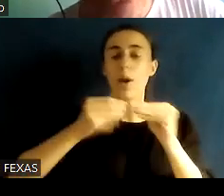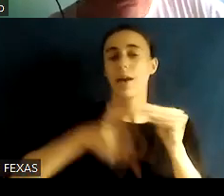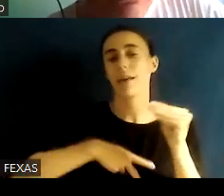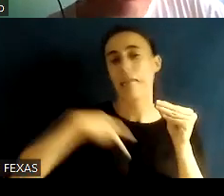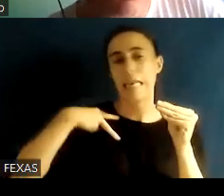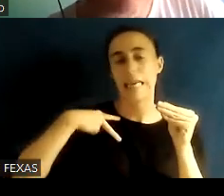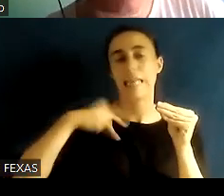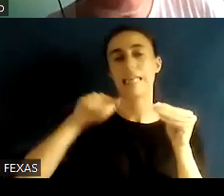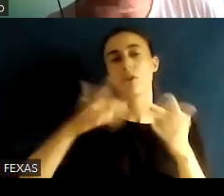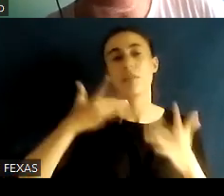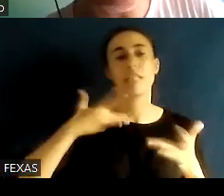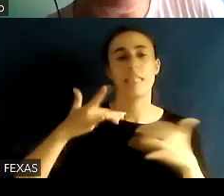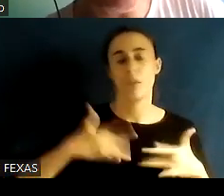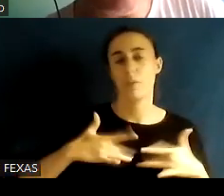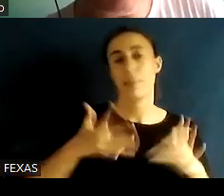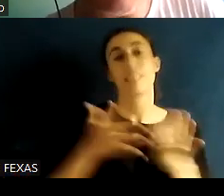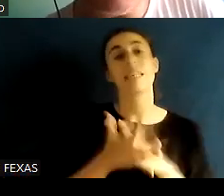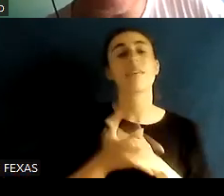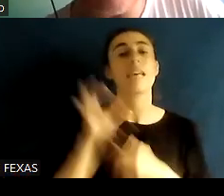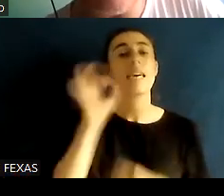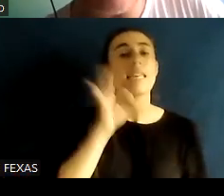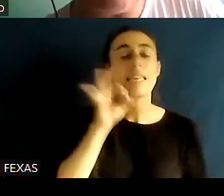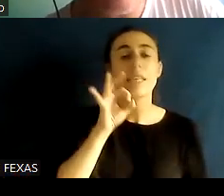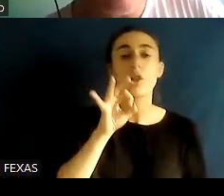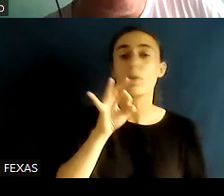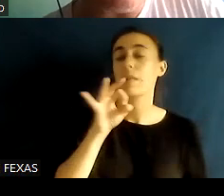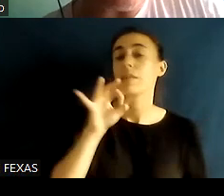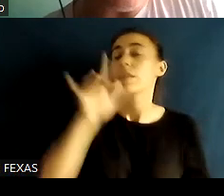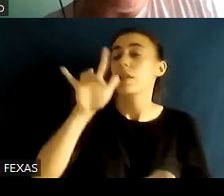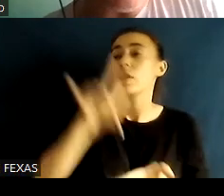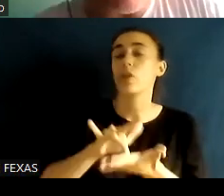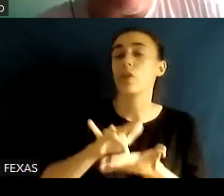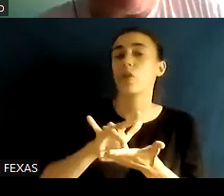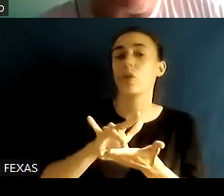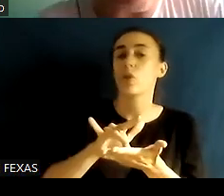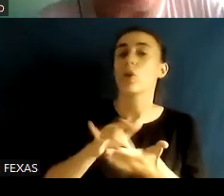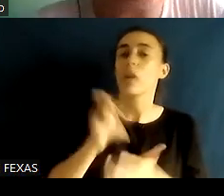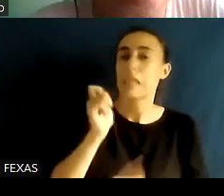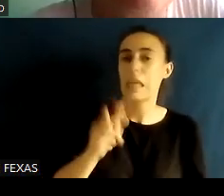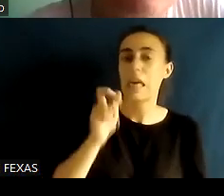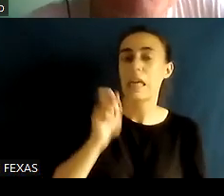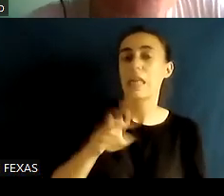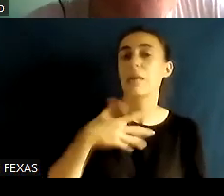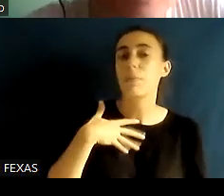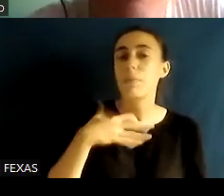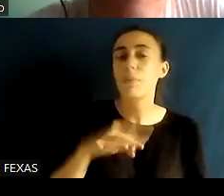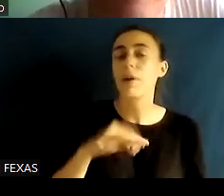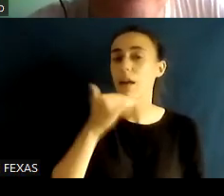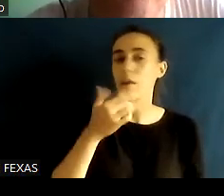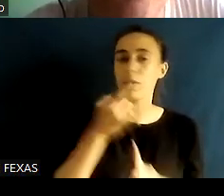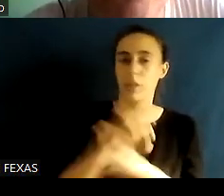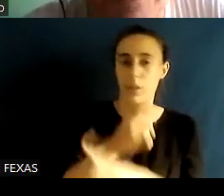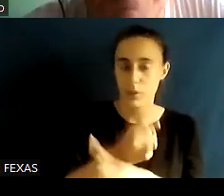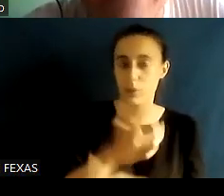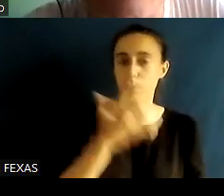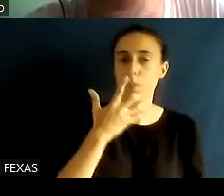encontramos o un síndrome que encontramos frecuentemente en otras entidades y que nos hacen pensar que a lo mejor hay un componente nervioso, por ejemplo, en los